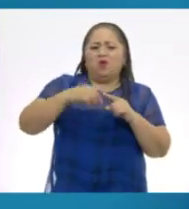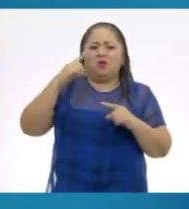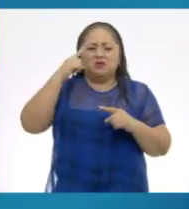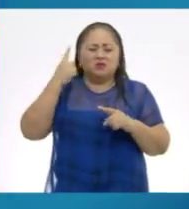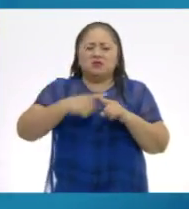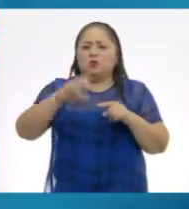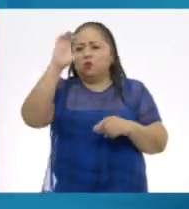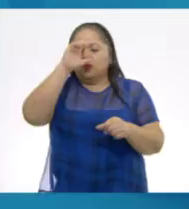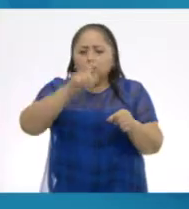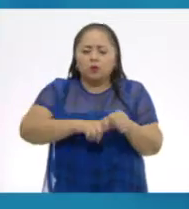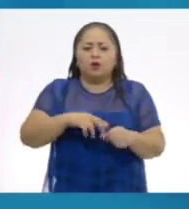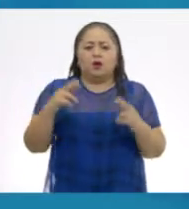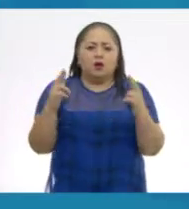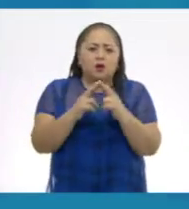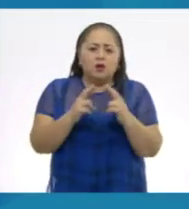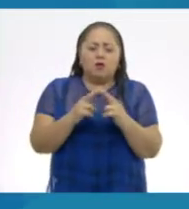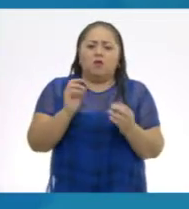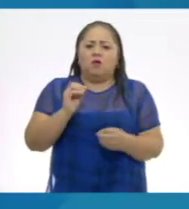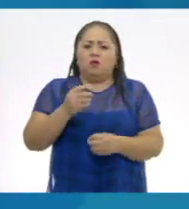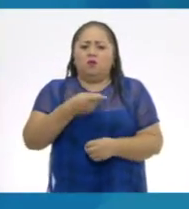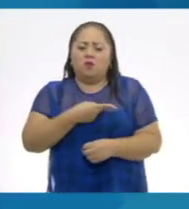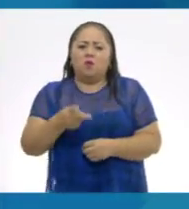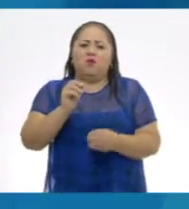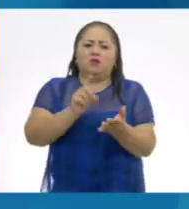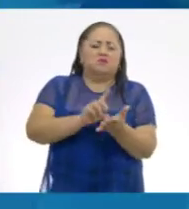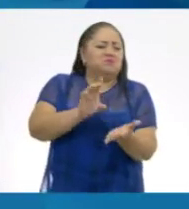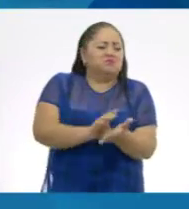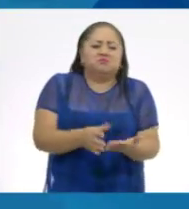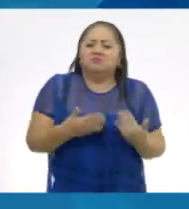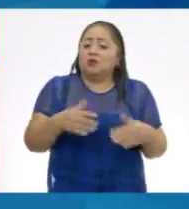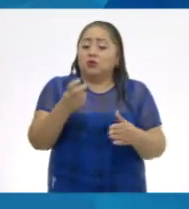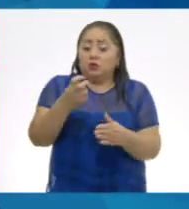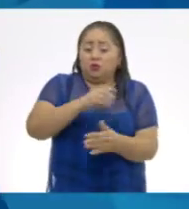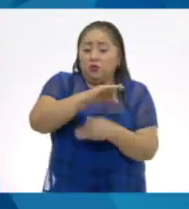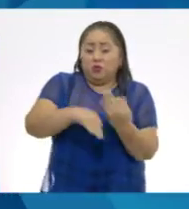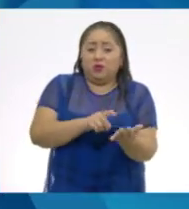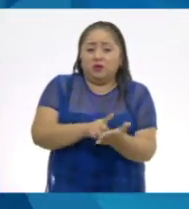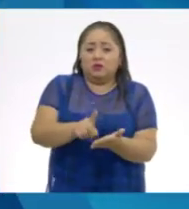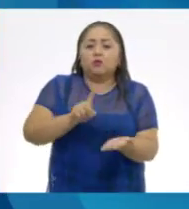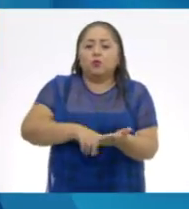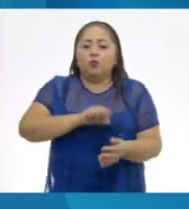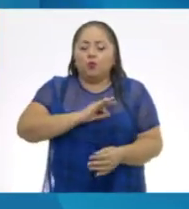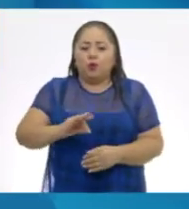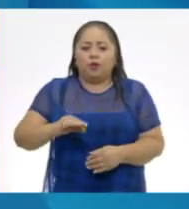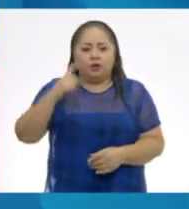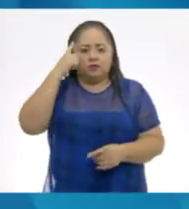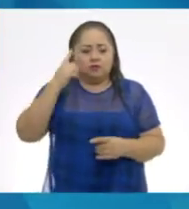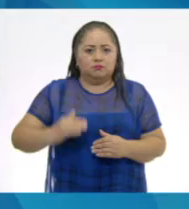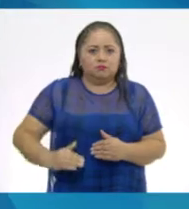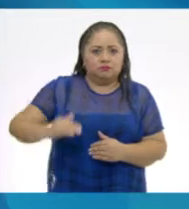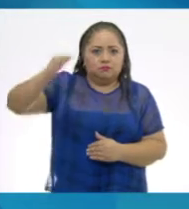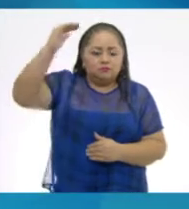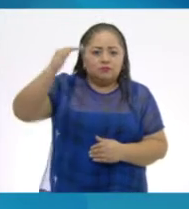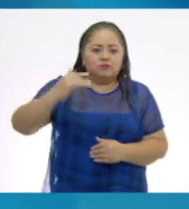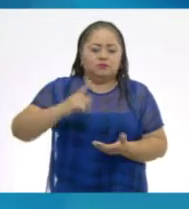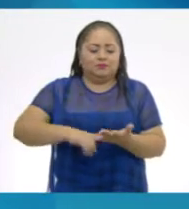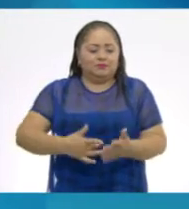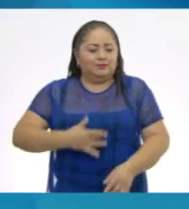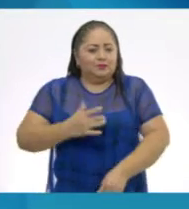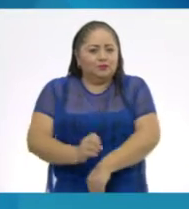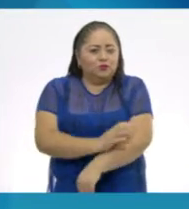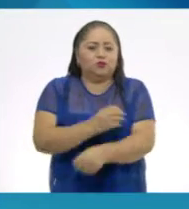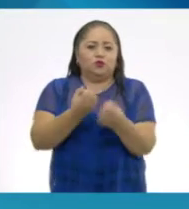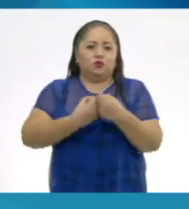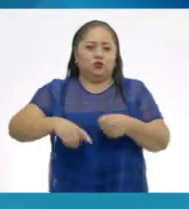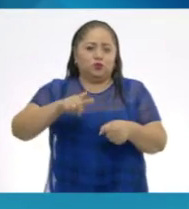cultura, religión, condición social o discapacidades. Estos derechos permiten nuestro desarrollo físico, mental, emocional y